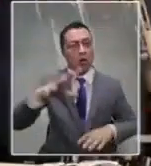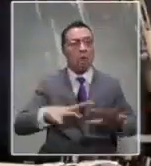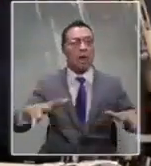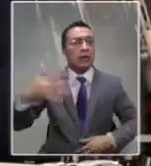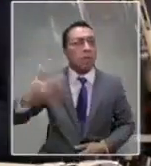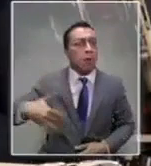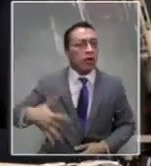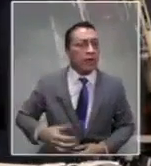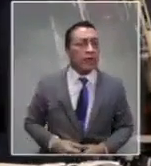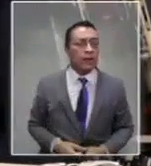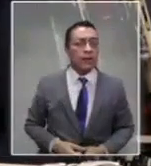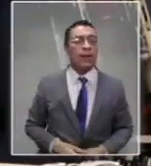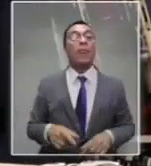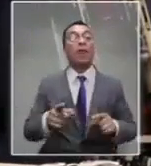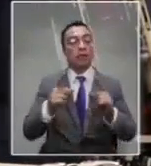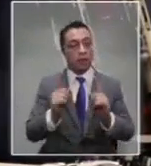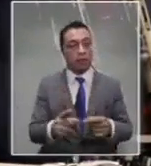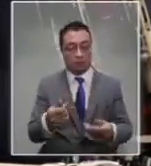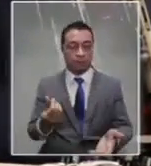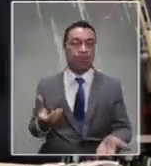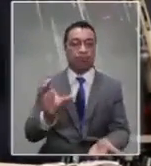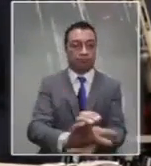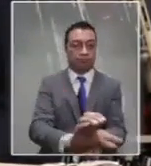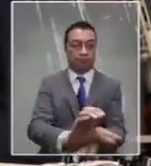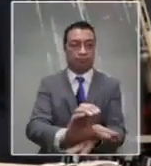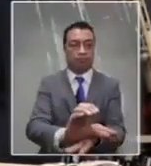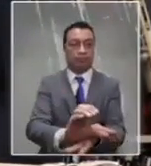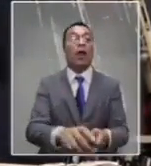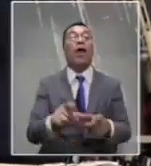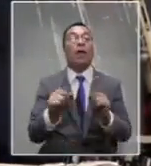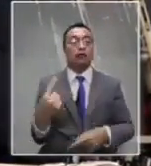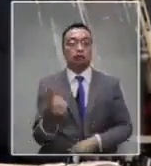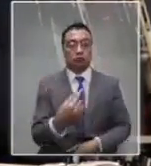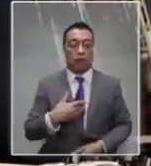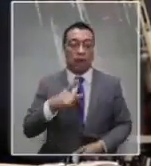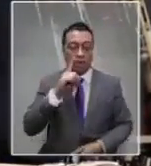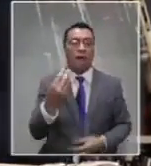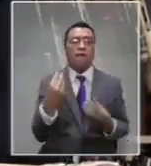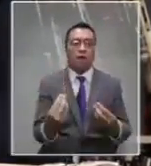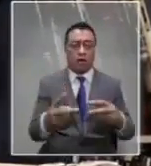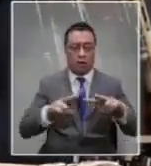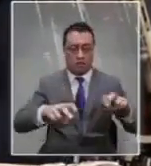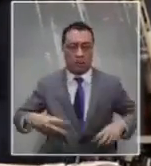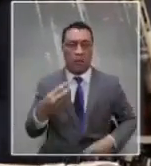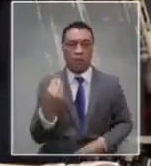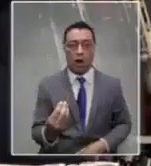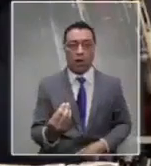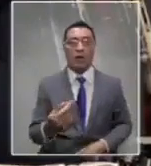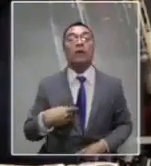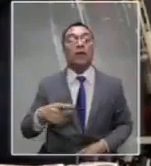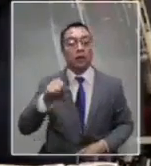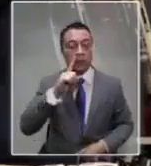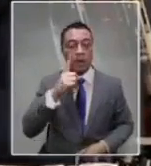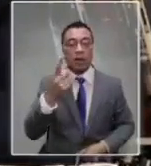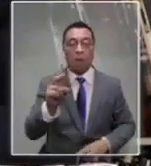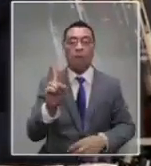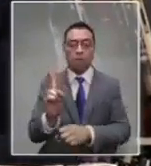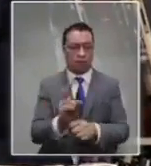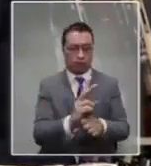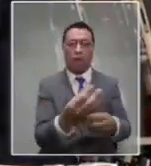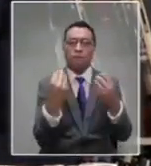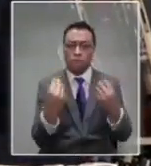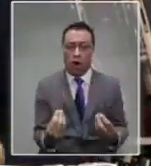Pero lo más importante, tenemos que poner recursos. Nosotros tenemos buenos investigadores, tenemos como país